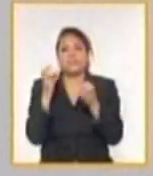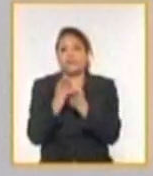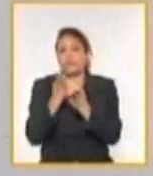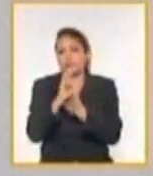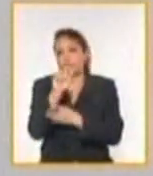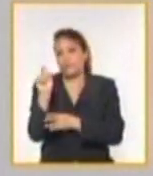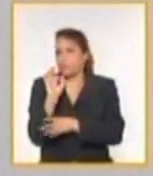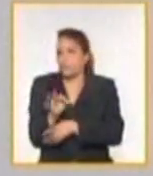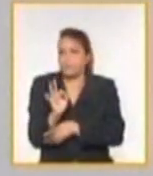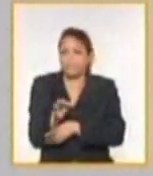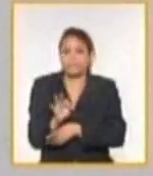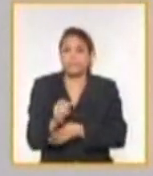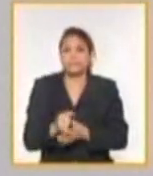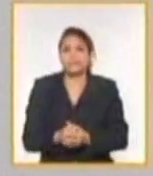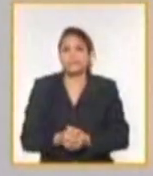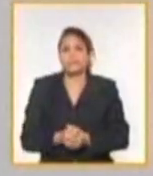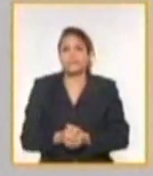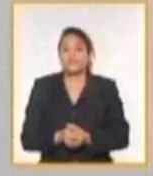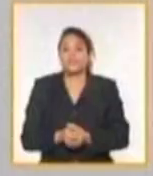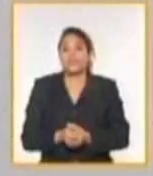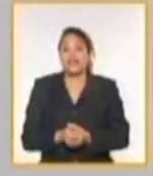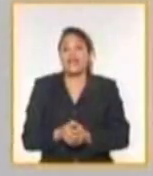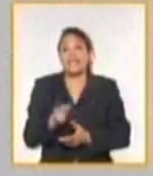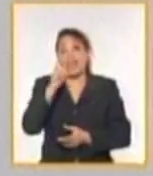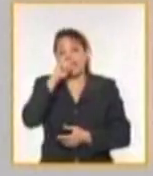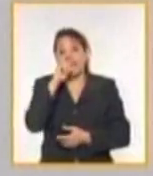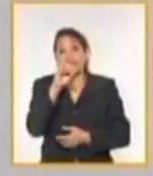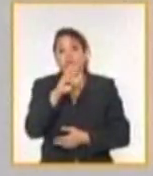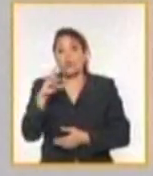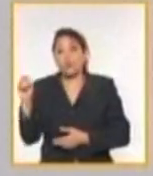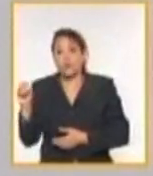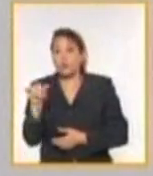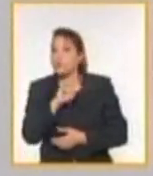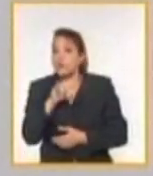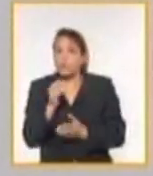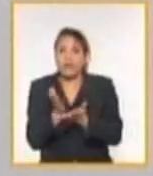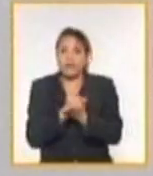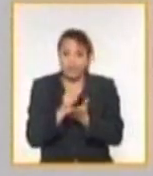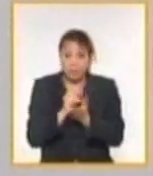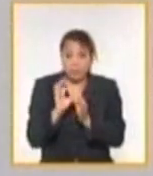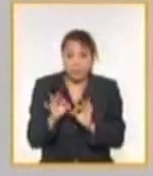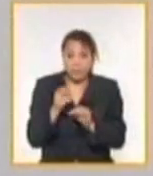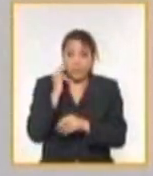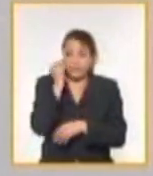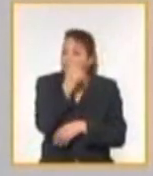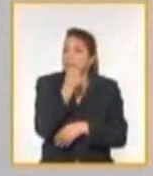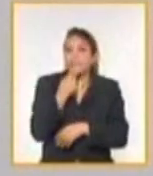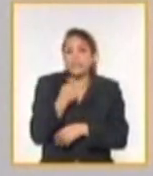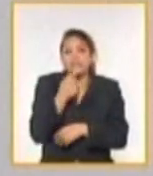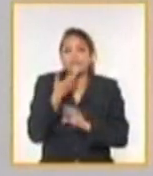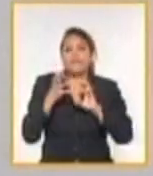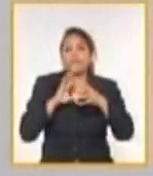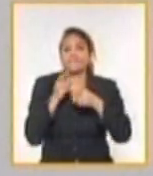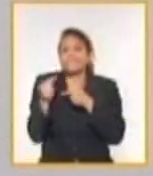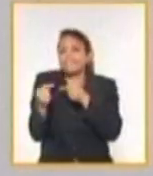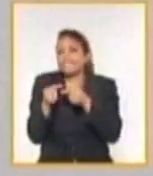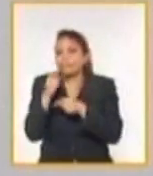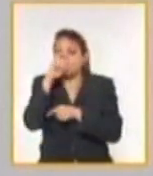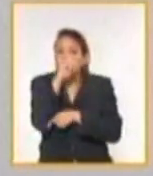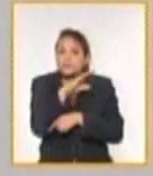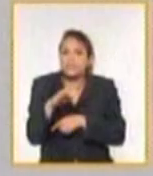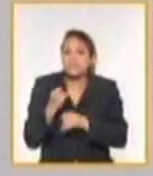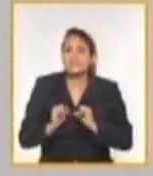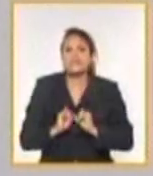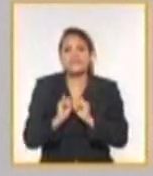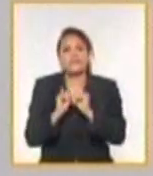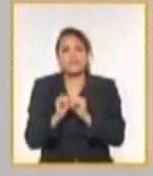presente, y la Edad de Oro es también un intento por acercarse a los niños y tratar de transmitirle ideas y